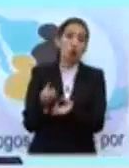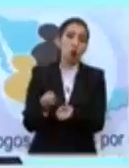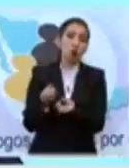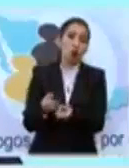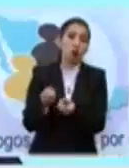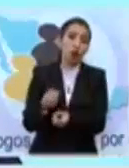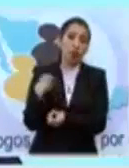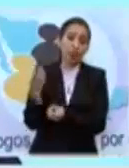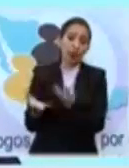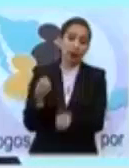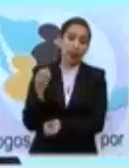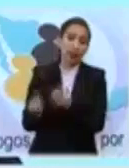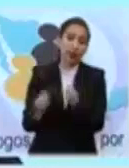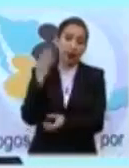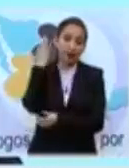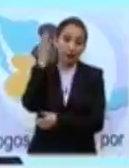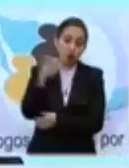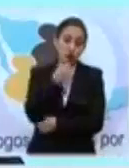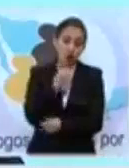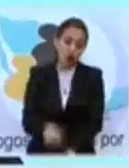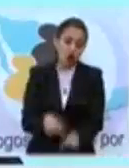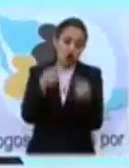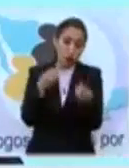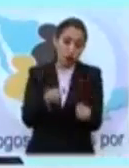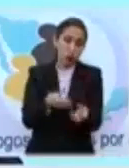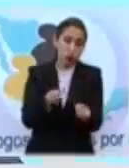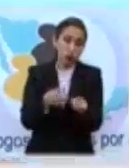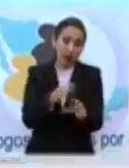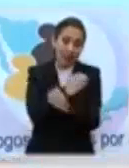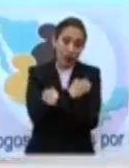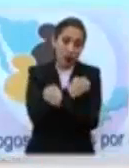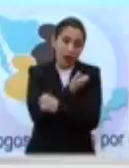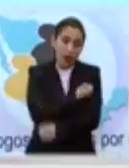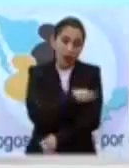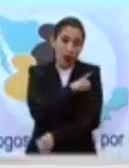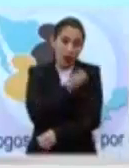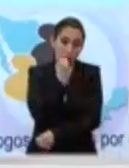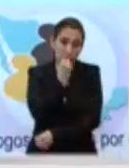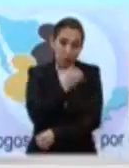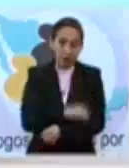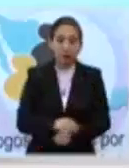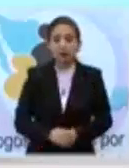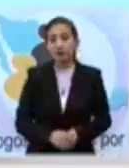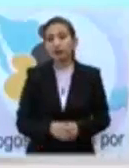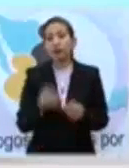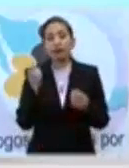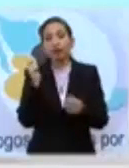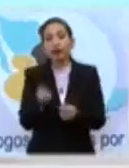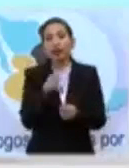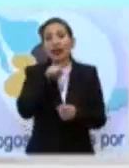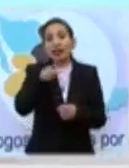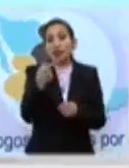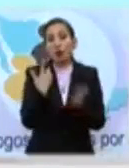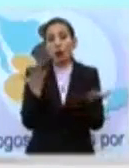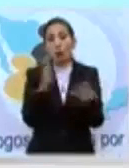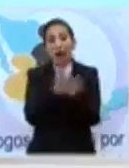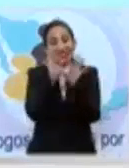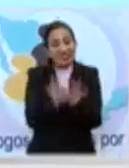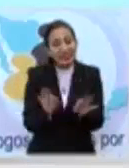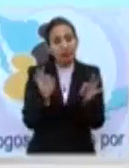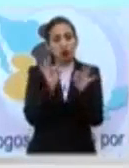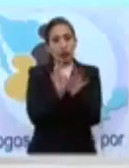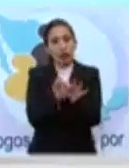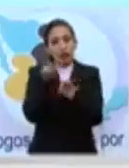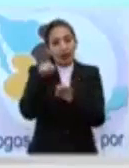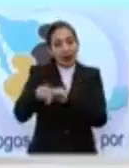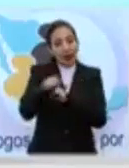invertir en las generaciones futuras por medio de estas inversiones en educación, salud y alimentación. Es decir, se da un énfasis mucho mayor en